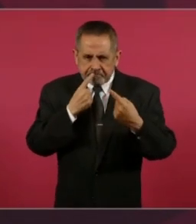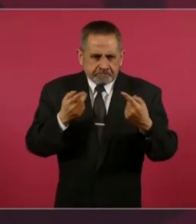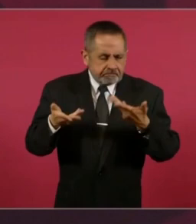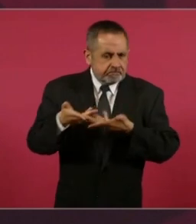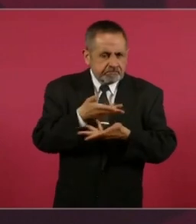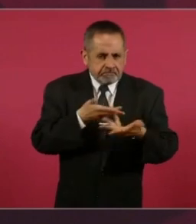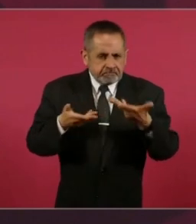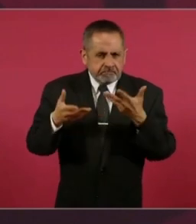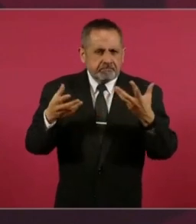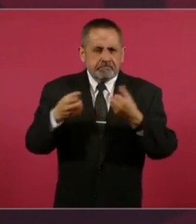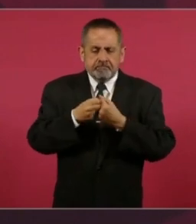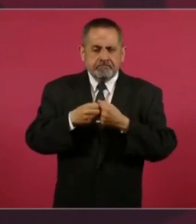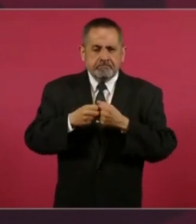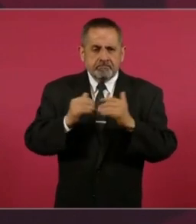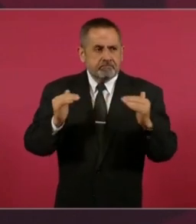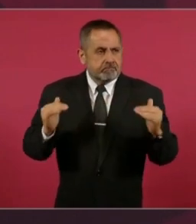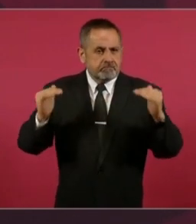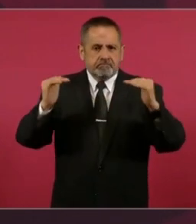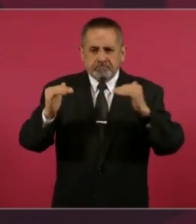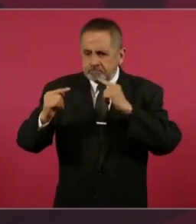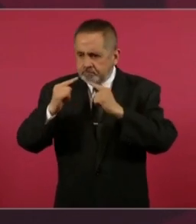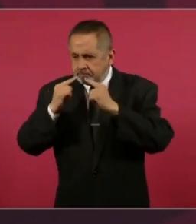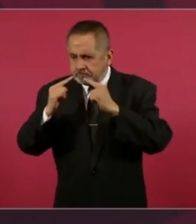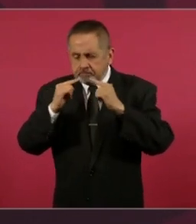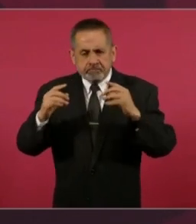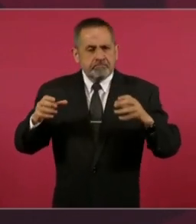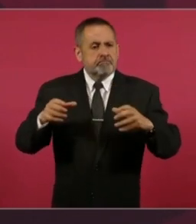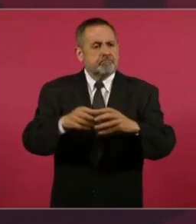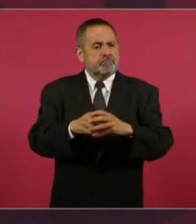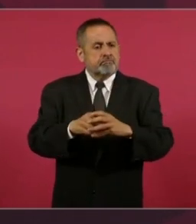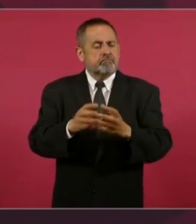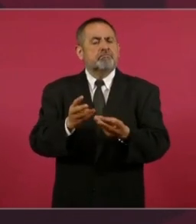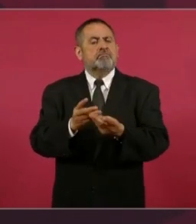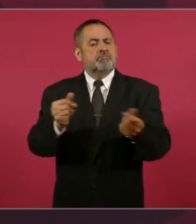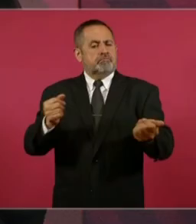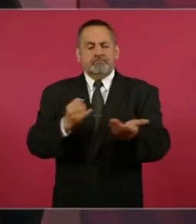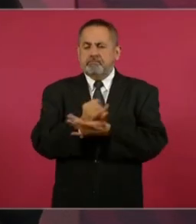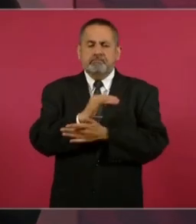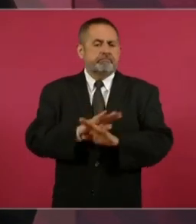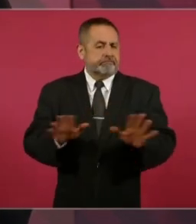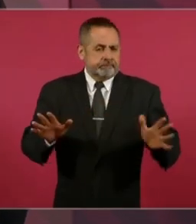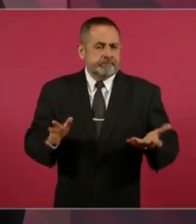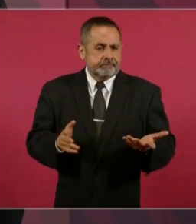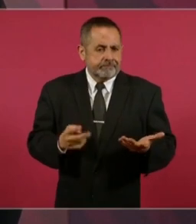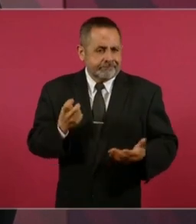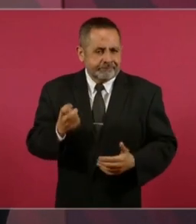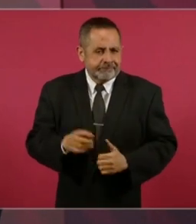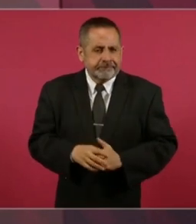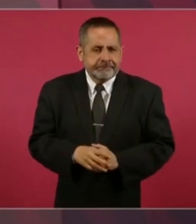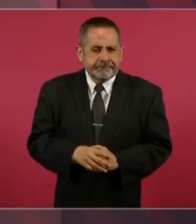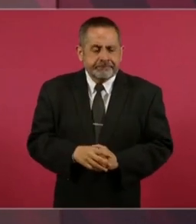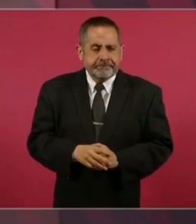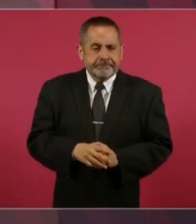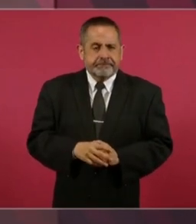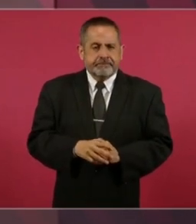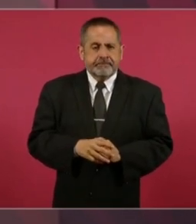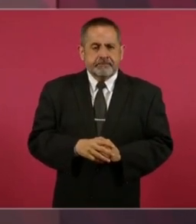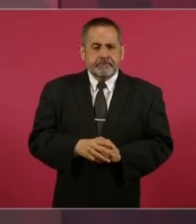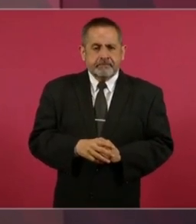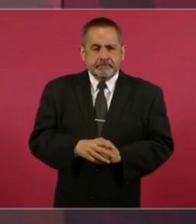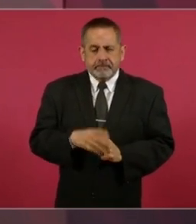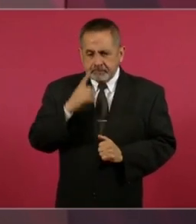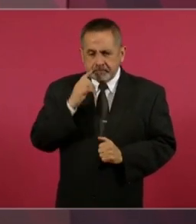actúa la diplomacia que se le